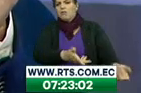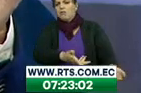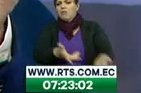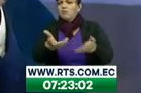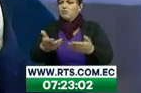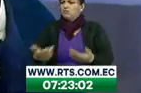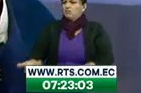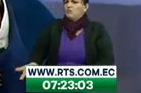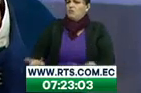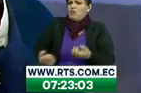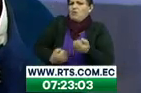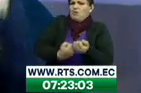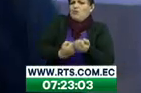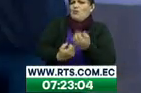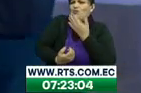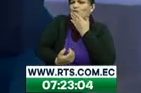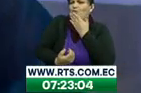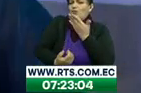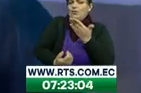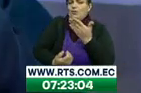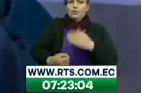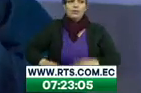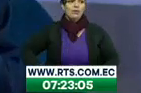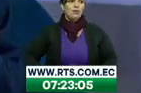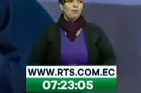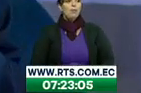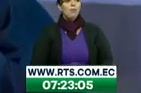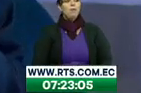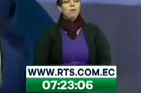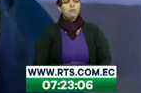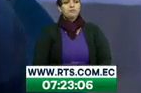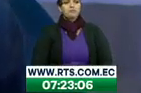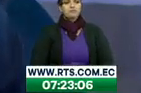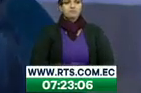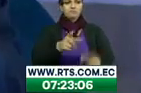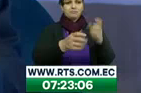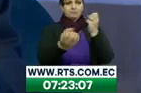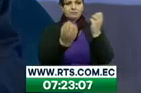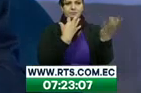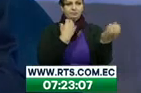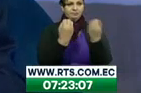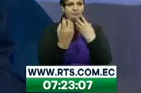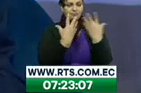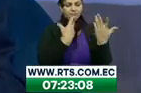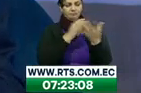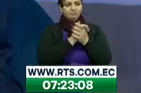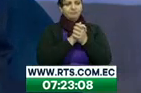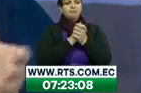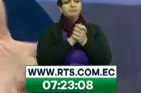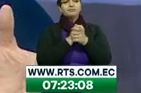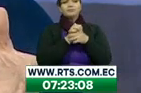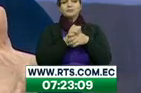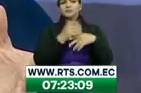disposición que no permite conocer el rostro de los delincuentes, la cara de los delincuentes, y